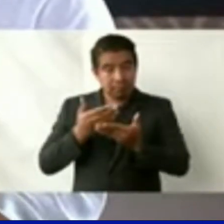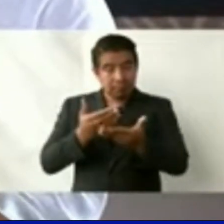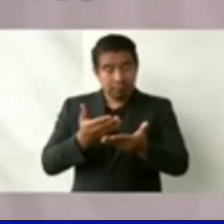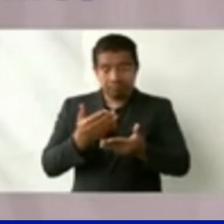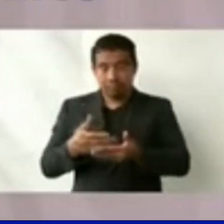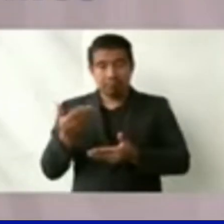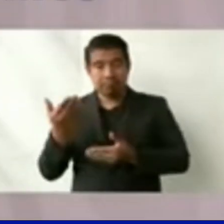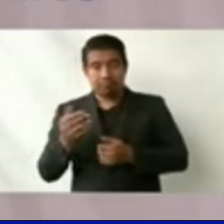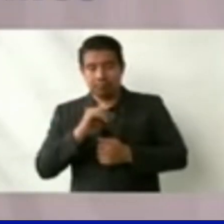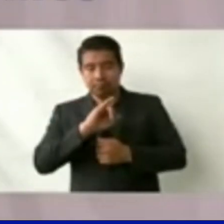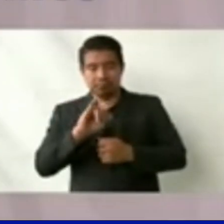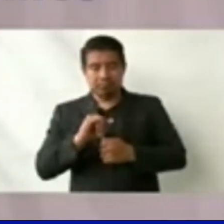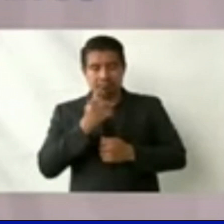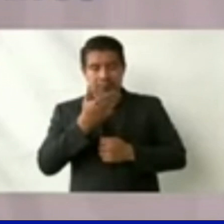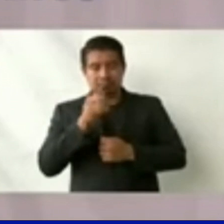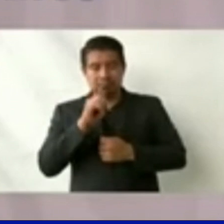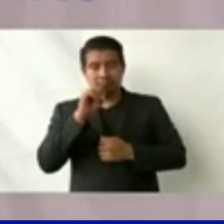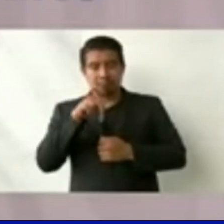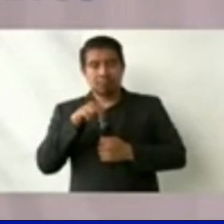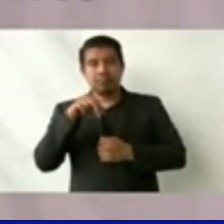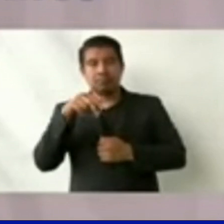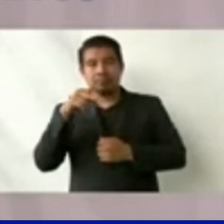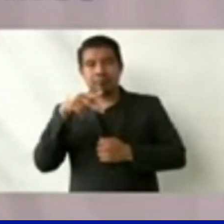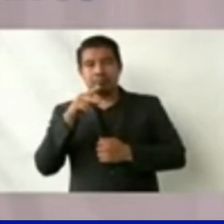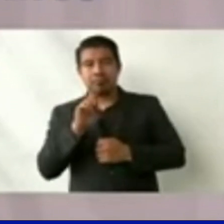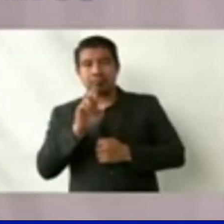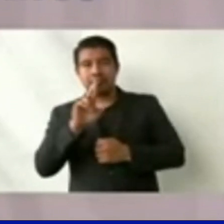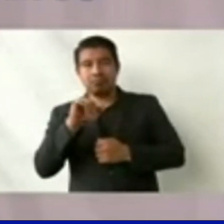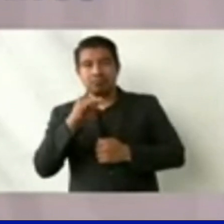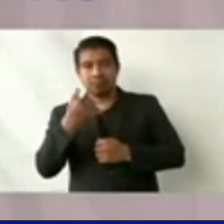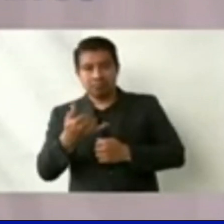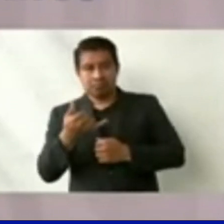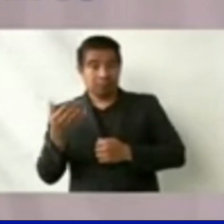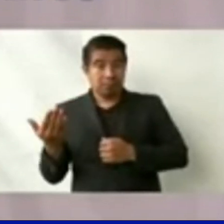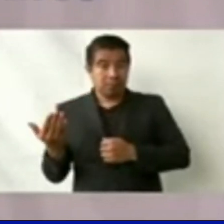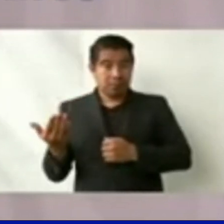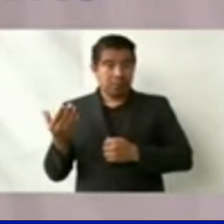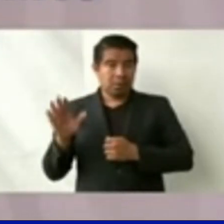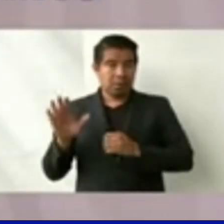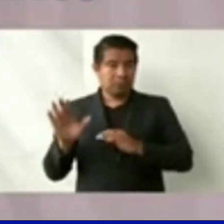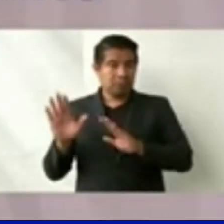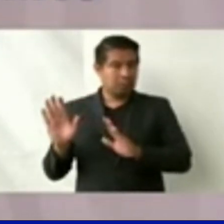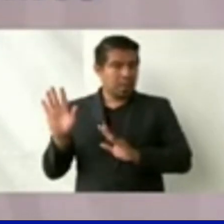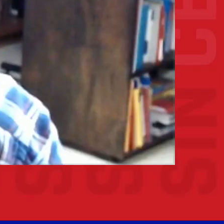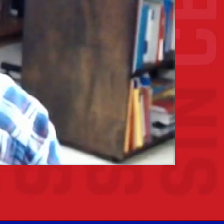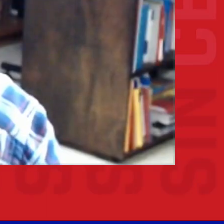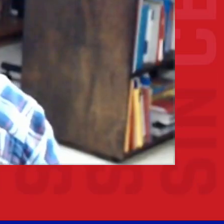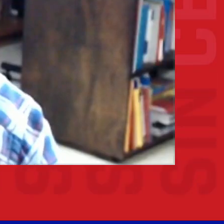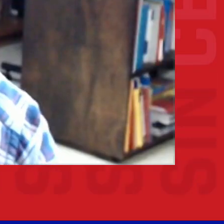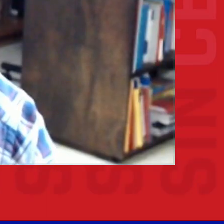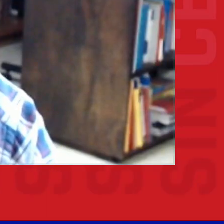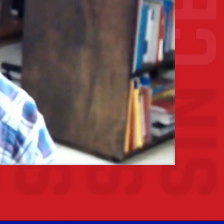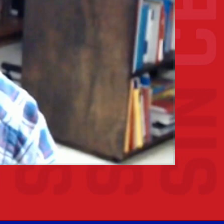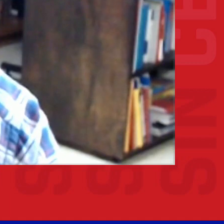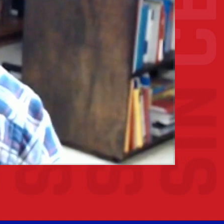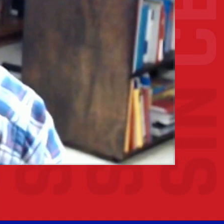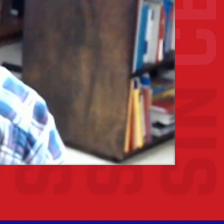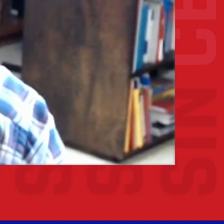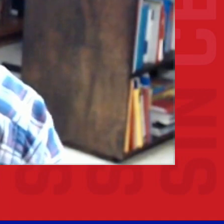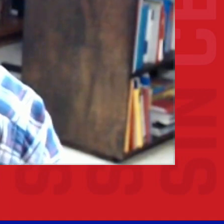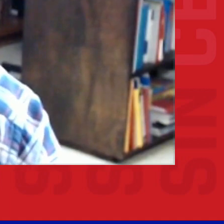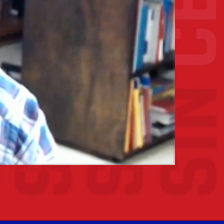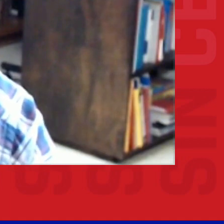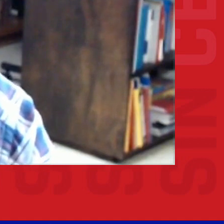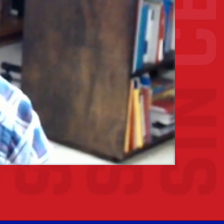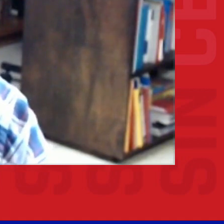posible que el presidente o que el candidato a la presidencia se hubiera tardado más de 10 años en titularse, de cómo